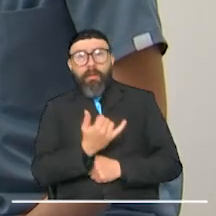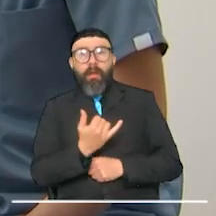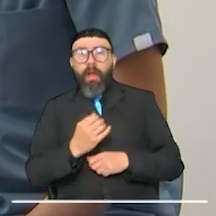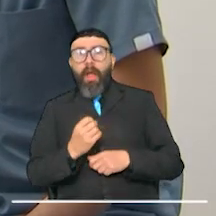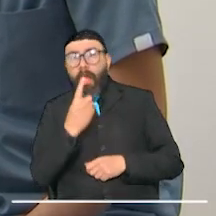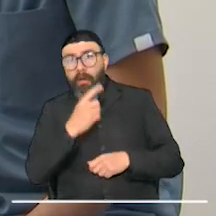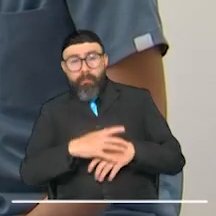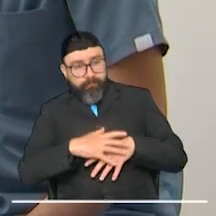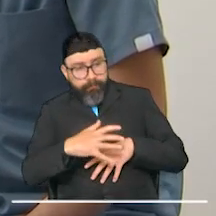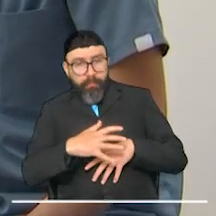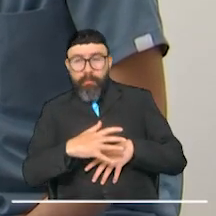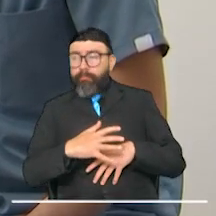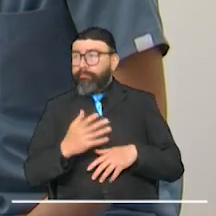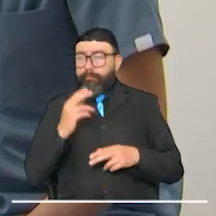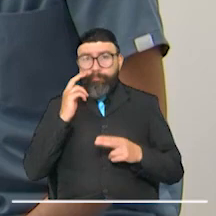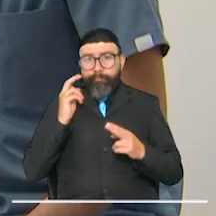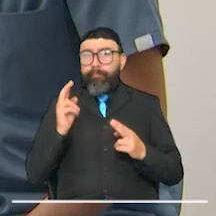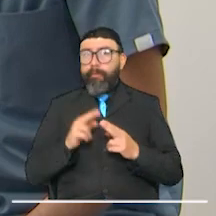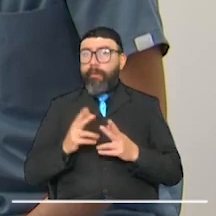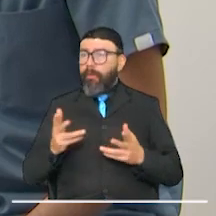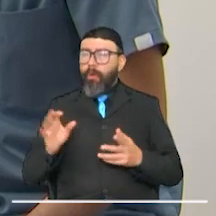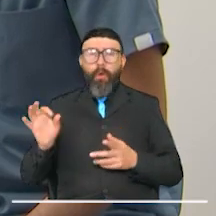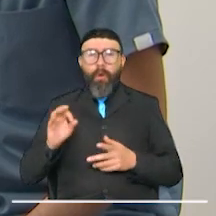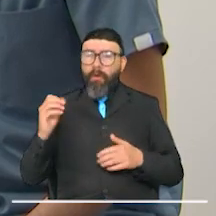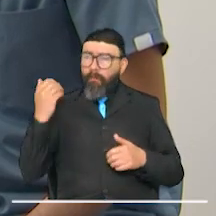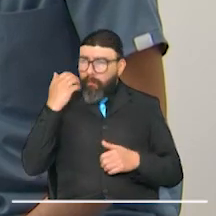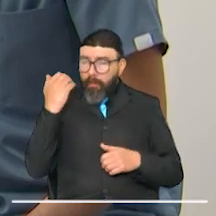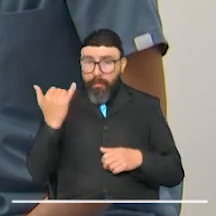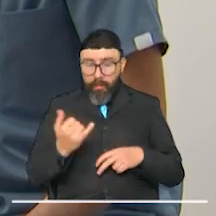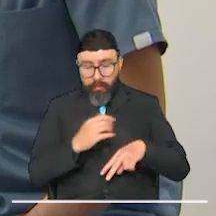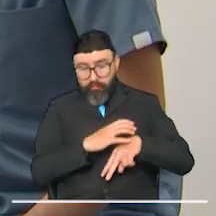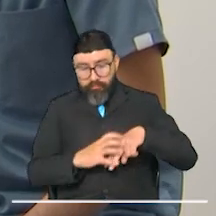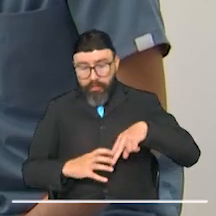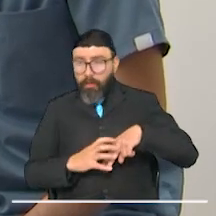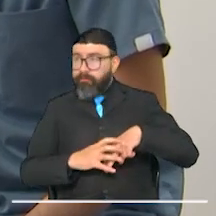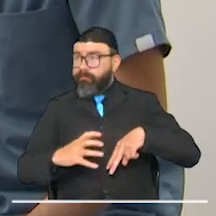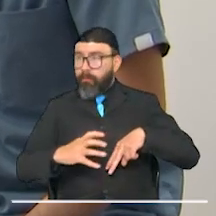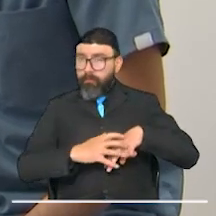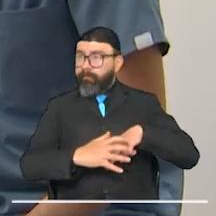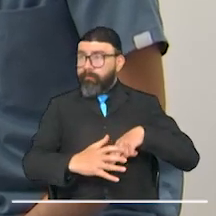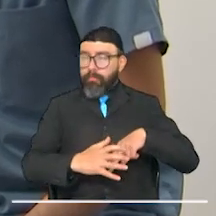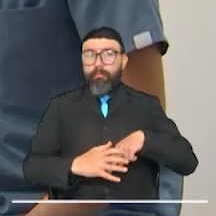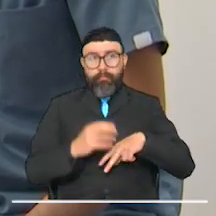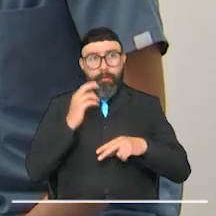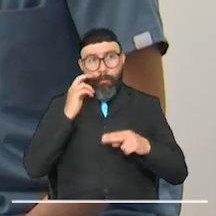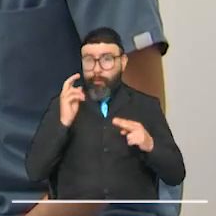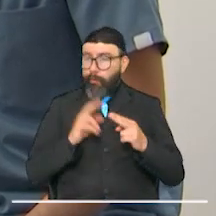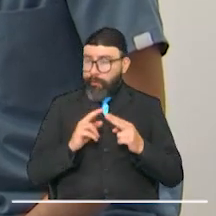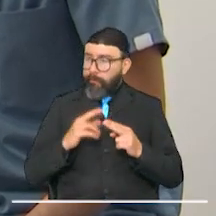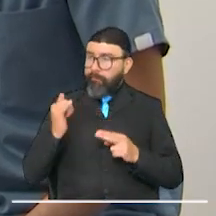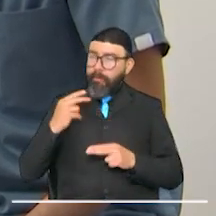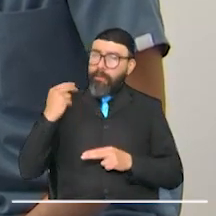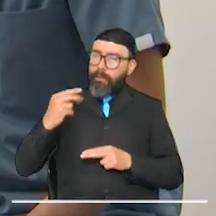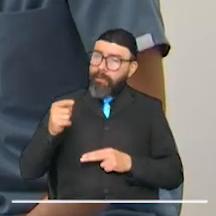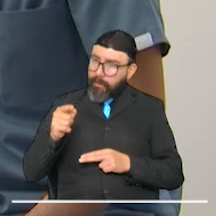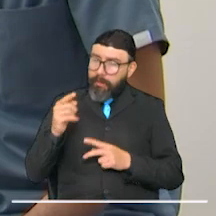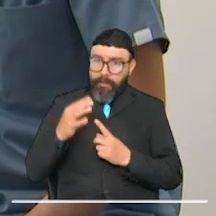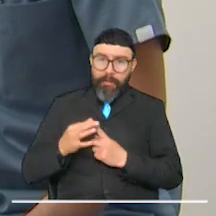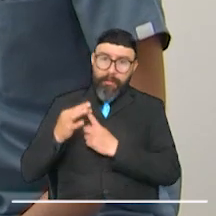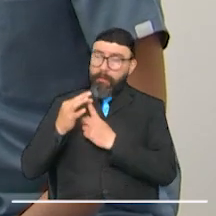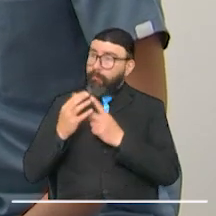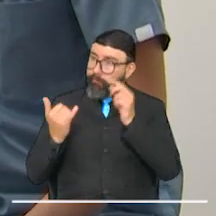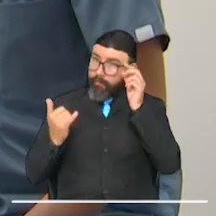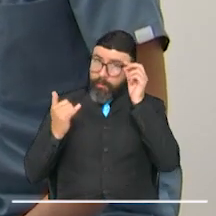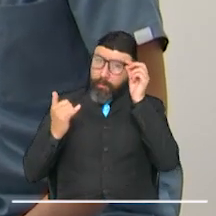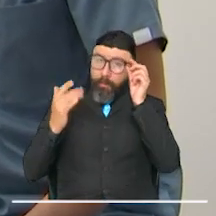como para las enfermedades linfáticas que también es conocida como la Cenicienta de nuestra de nuestra de nuestra especialidad porque